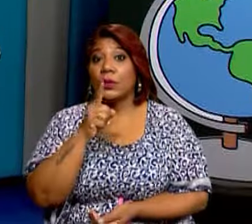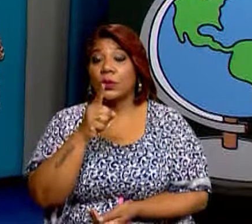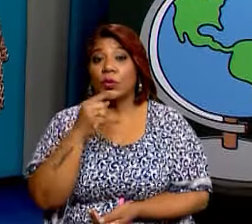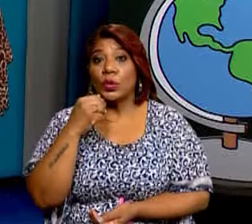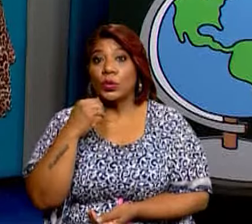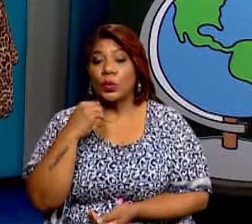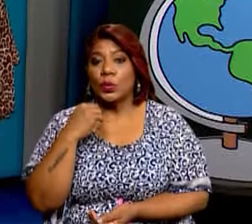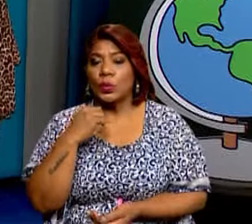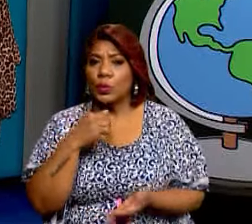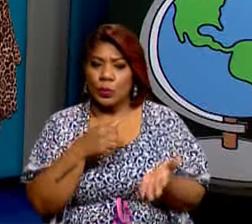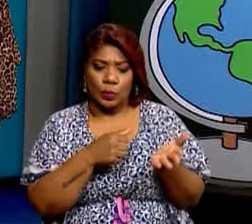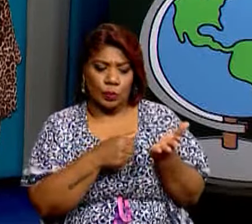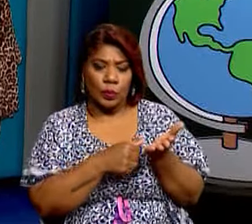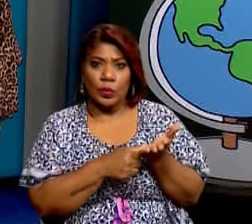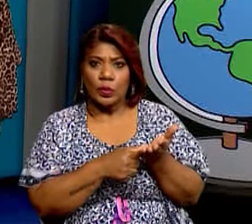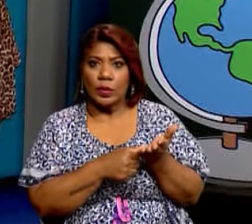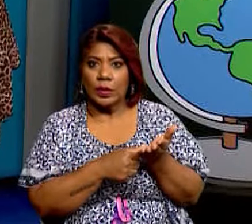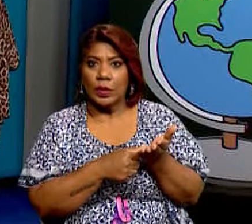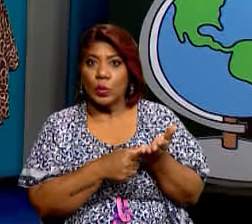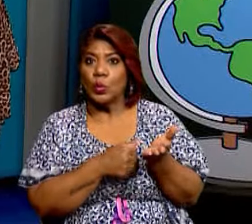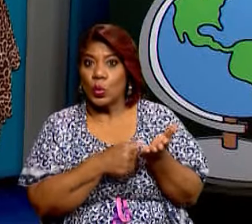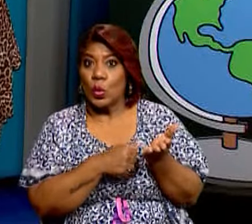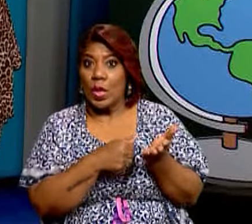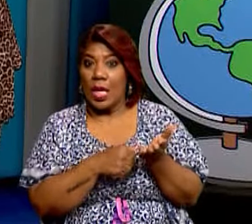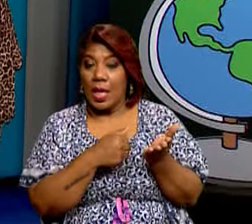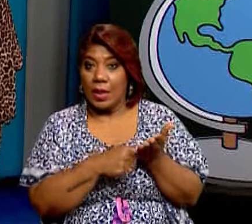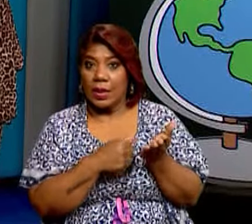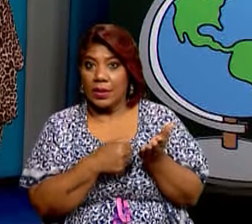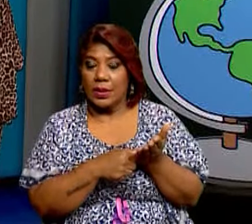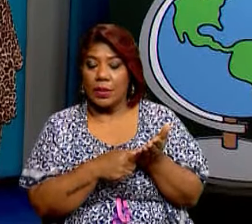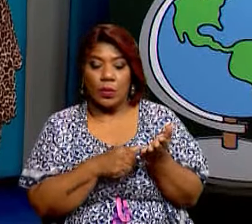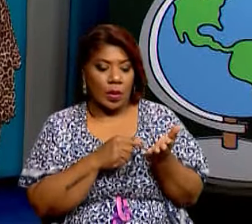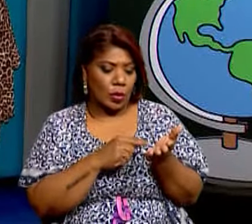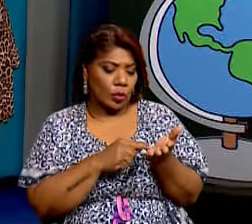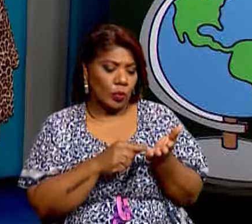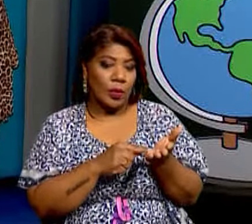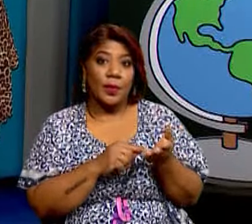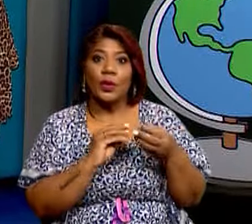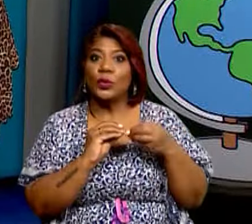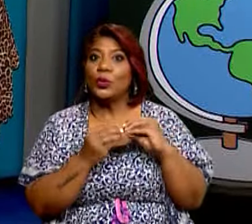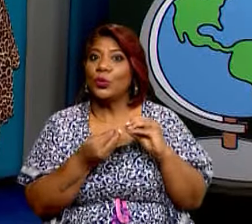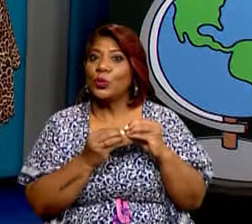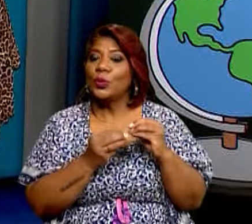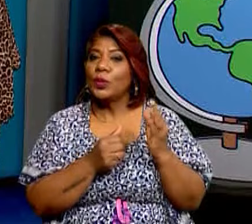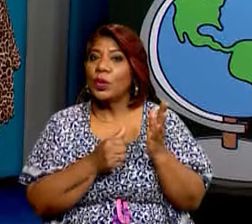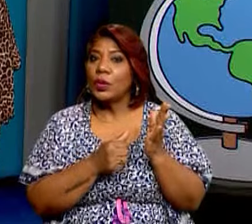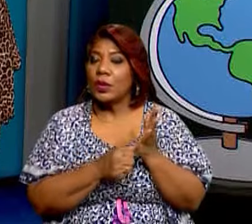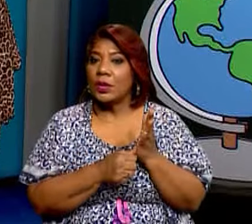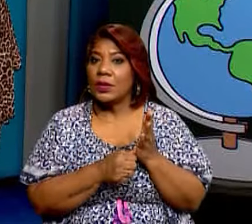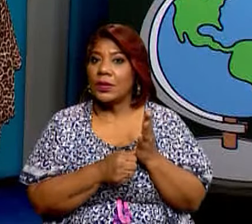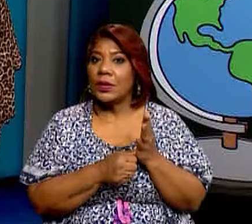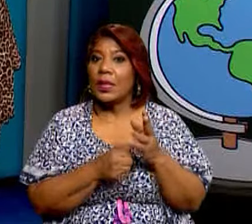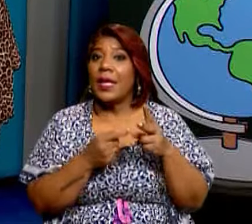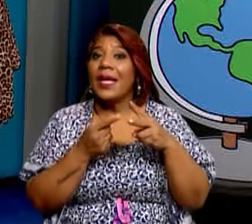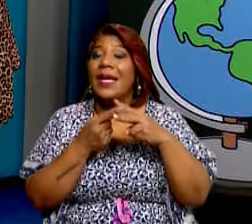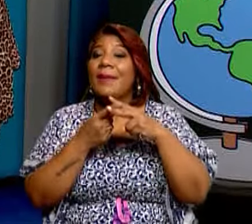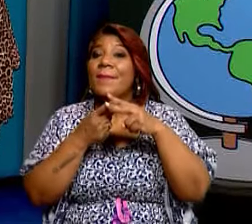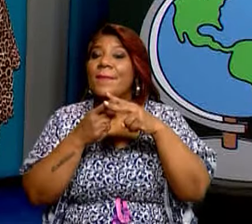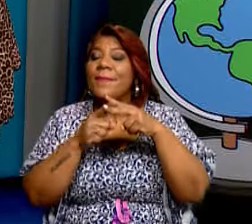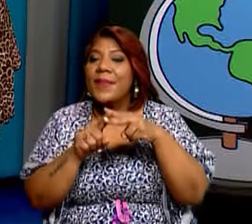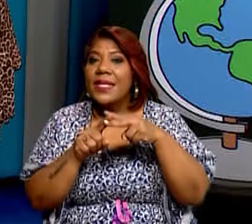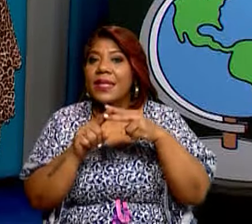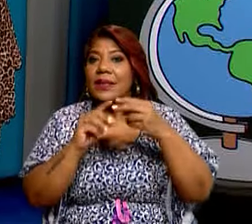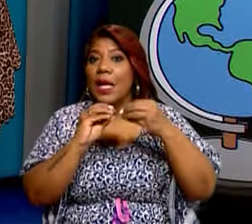tu cédula o tu certificado de nacimiento, vas a ver que siempre tu número de cédula tiene el